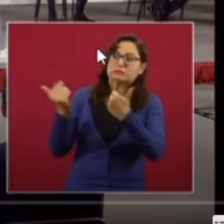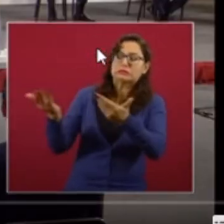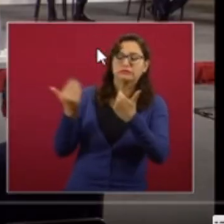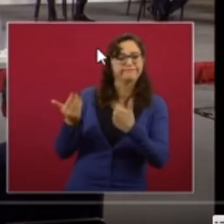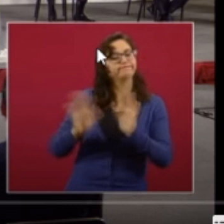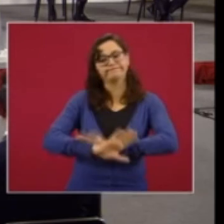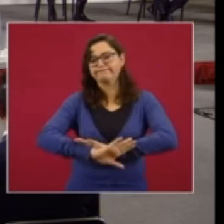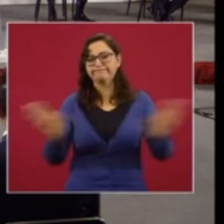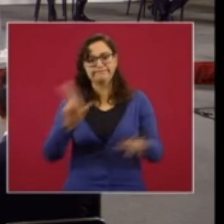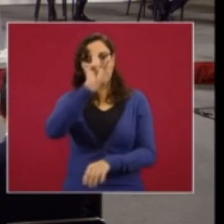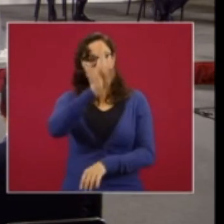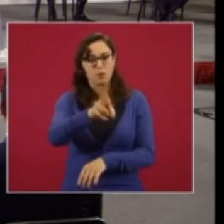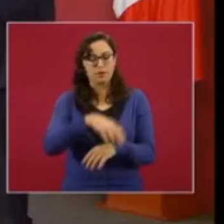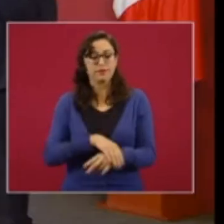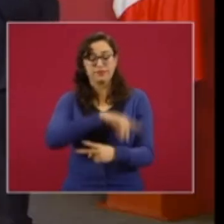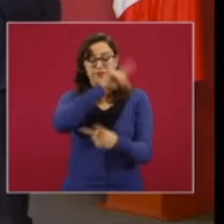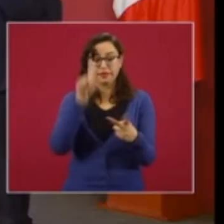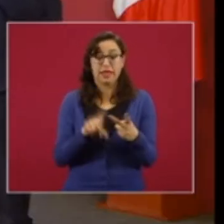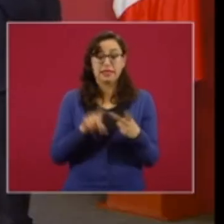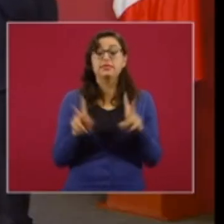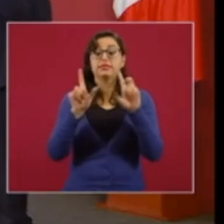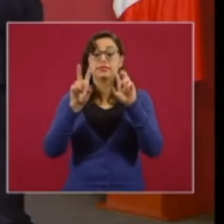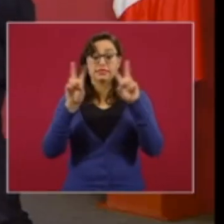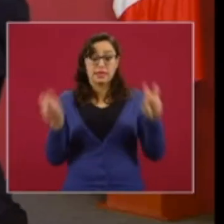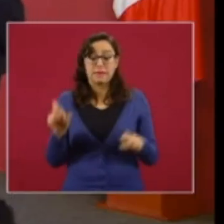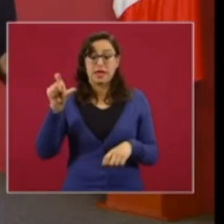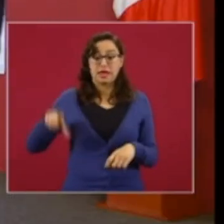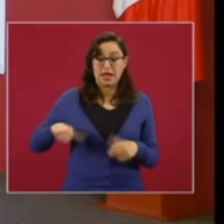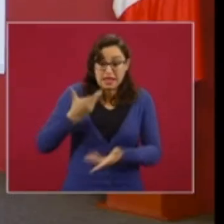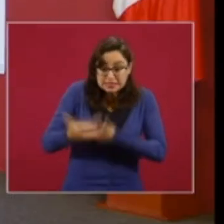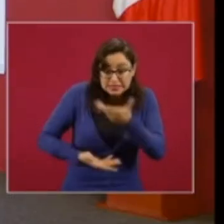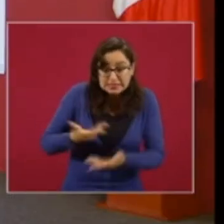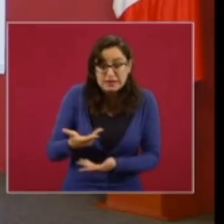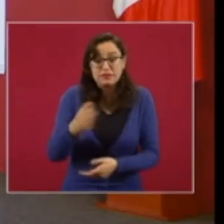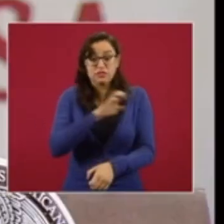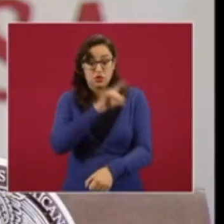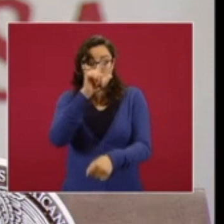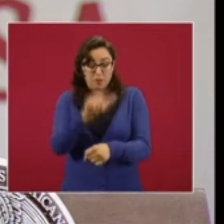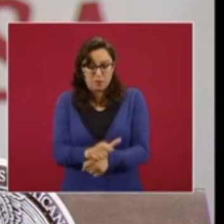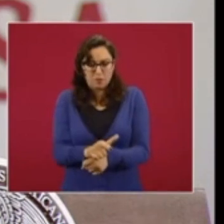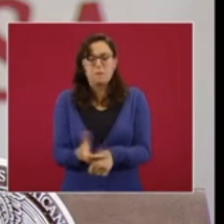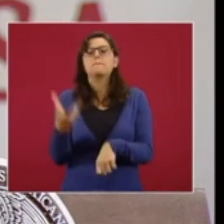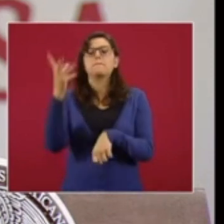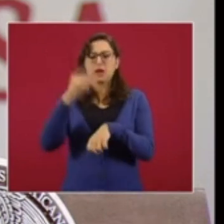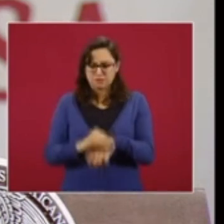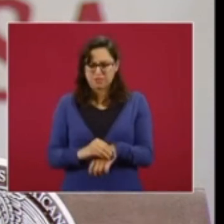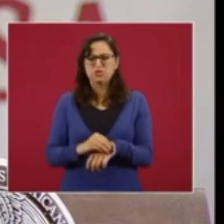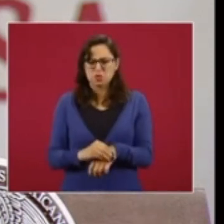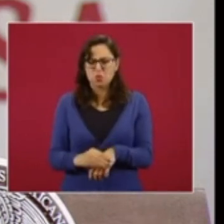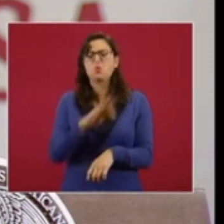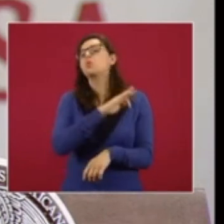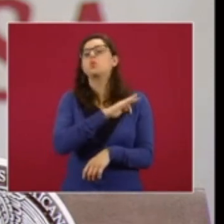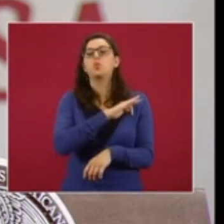especializados se permite y se regula la prestación de servicios especializados